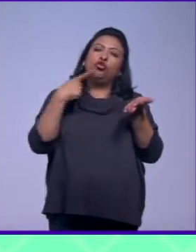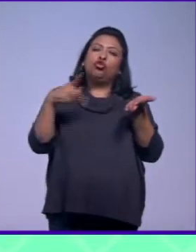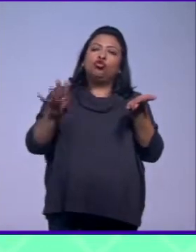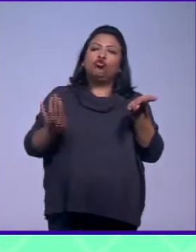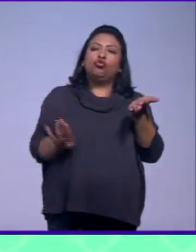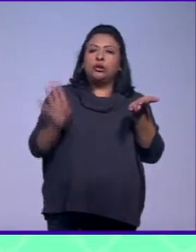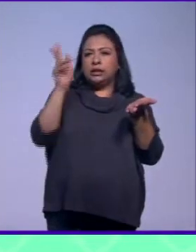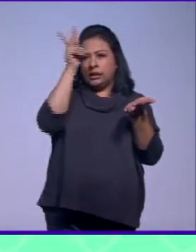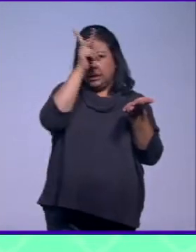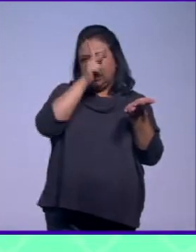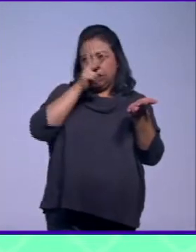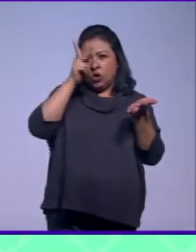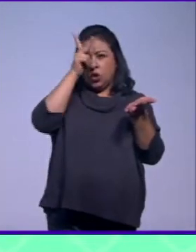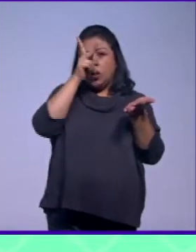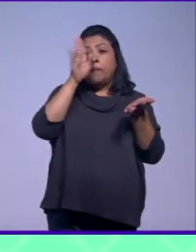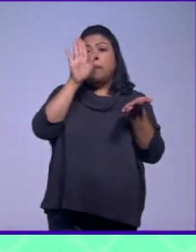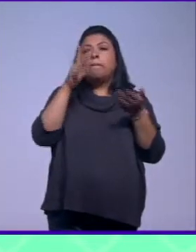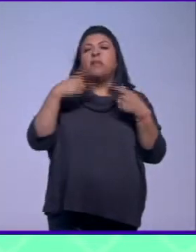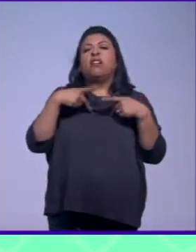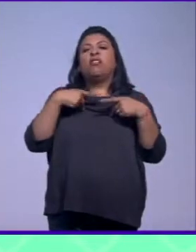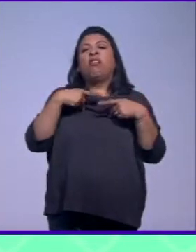del perdedor